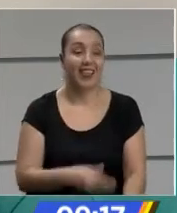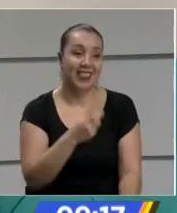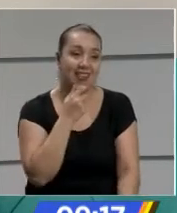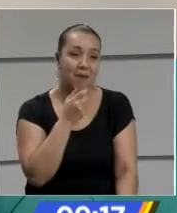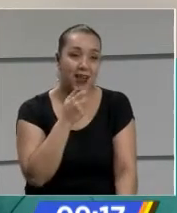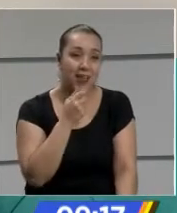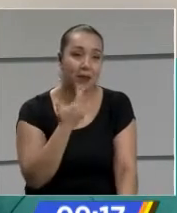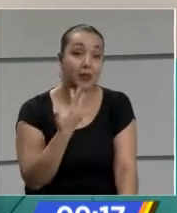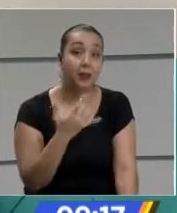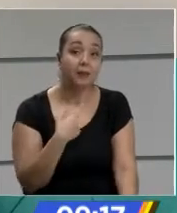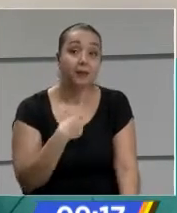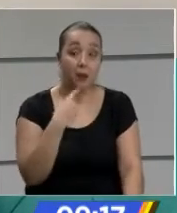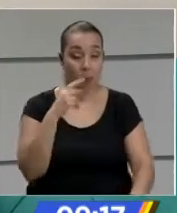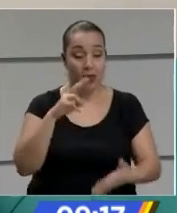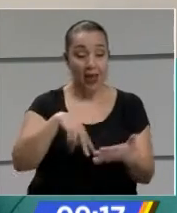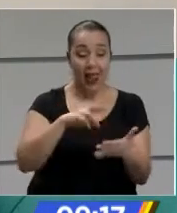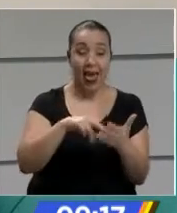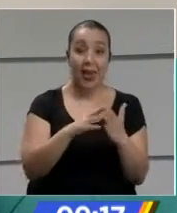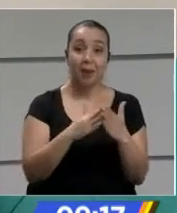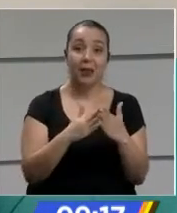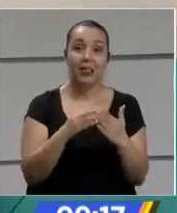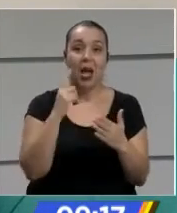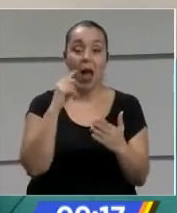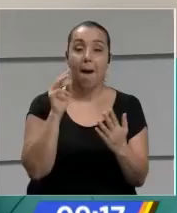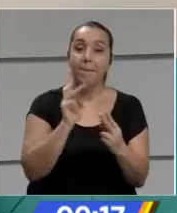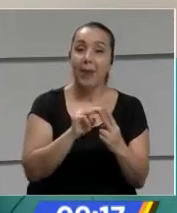voy a leer unos. Que llame a ver,